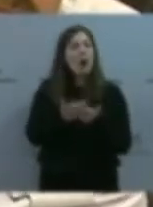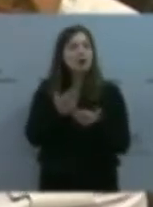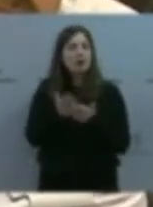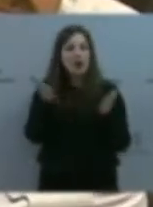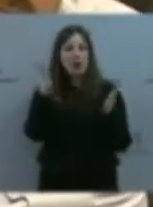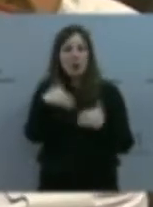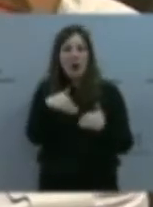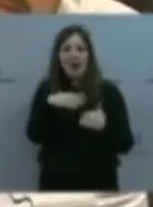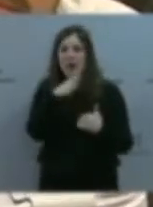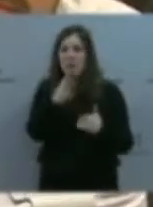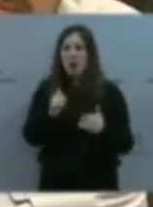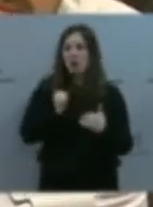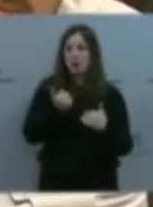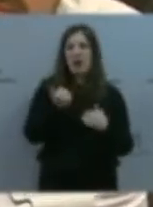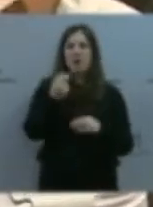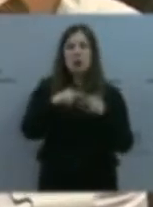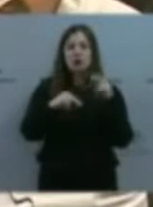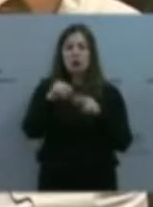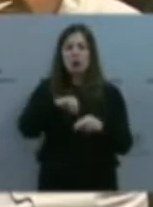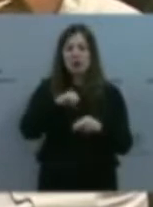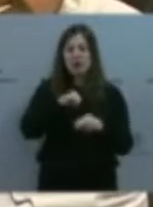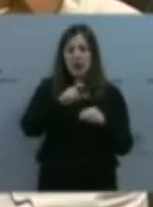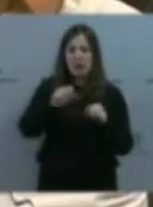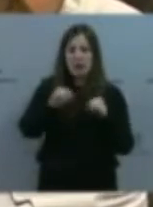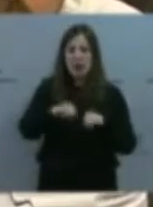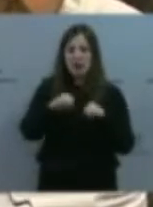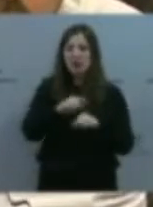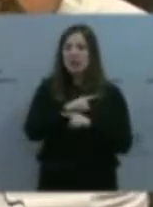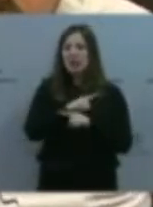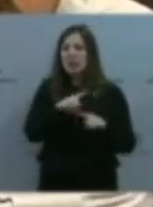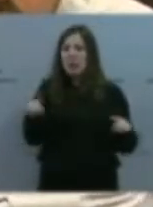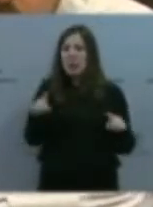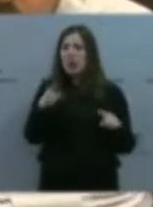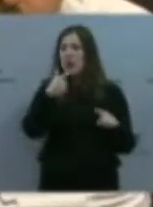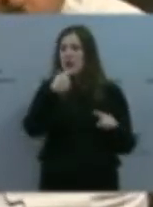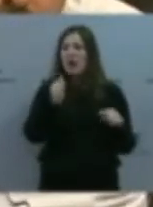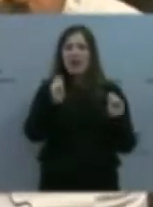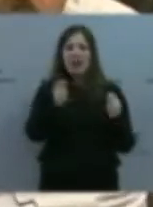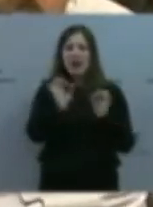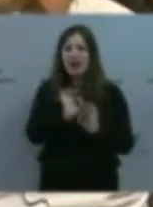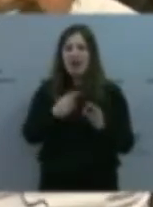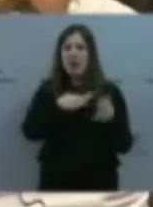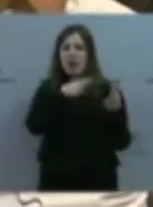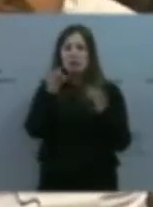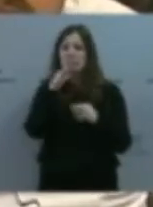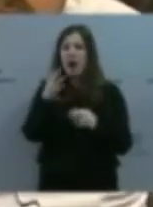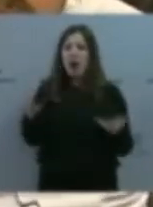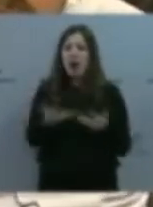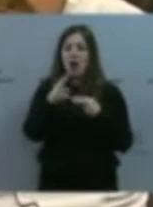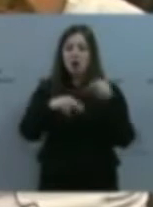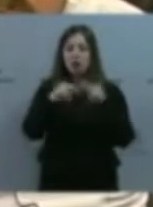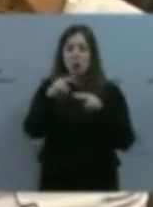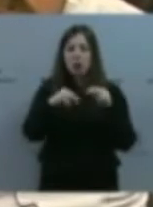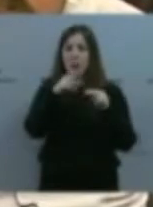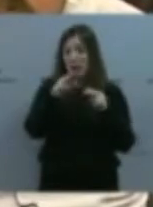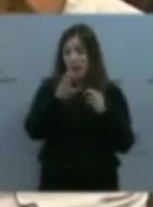para mayores, ni se facilitó ningún documento motivando la construcción de un equipamiento de esa naturaleza. Se trata, en todo